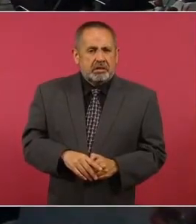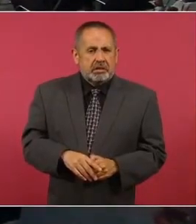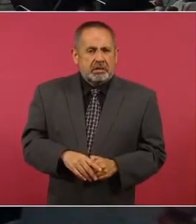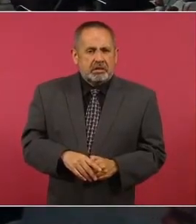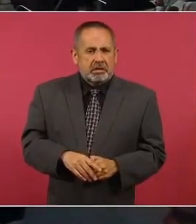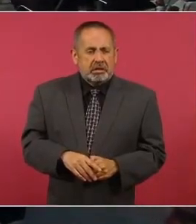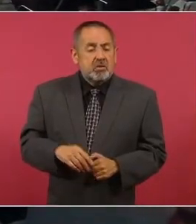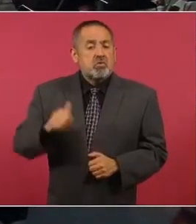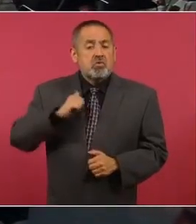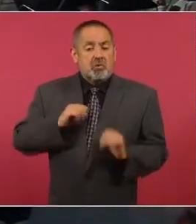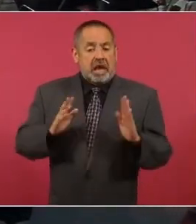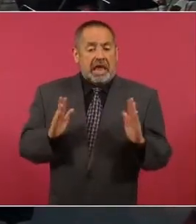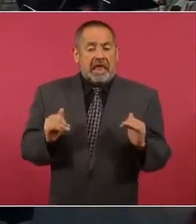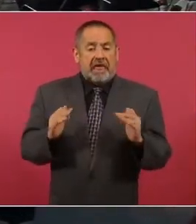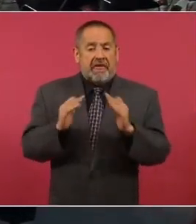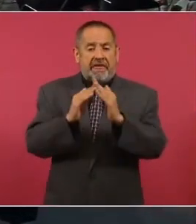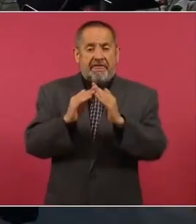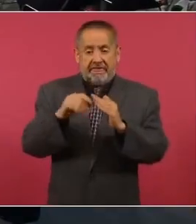Tenochtitlan